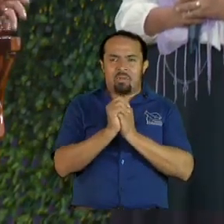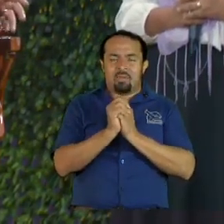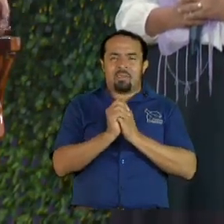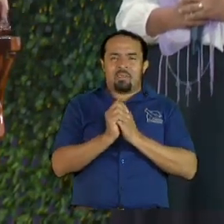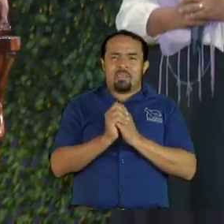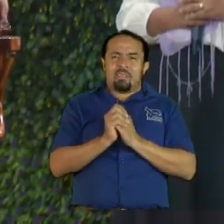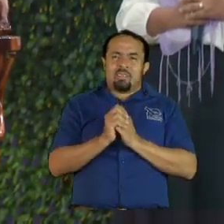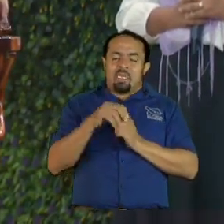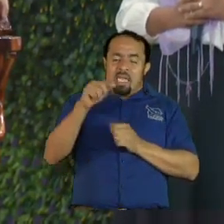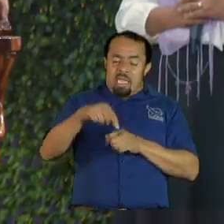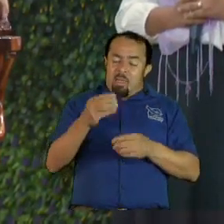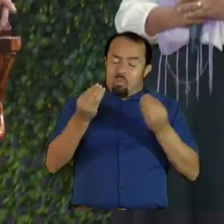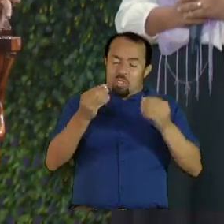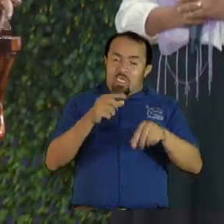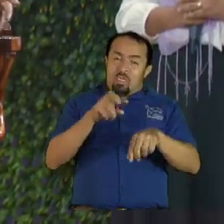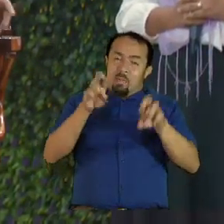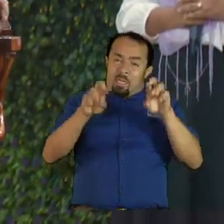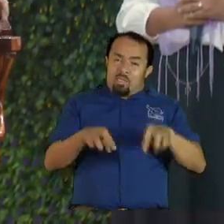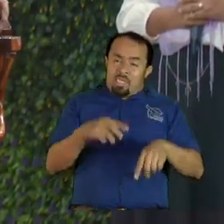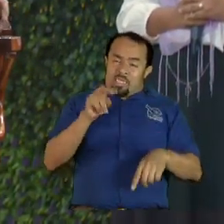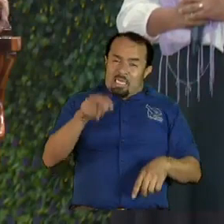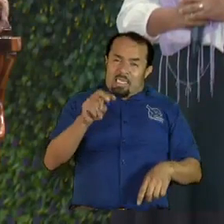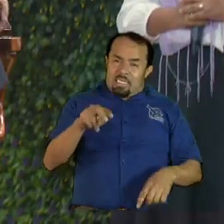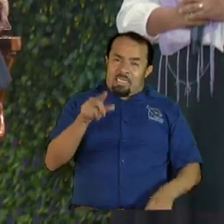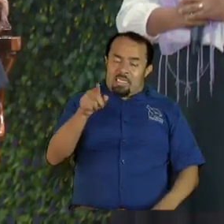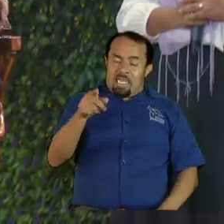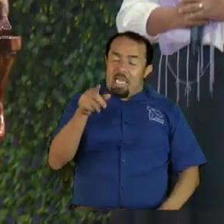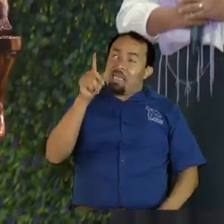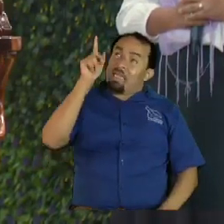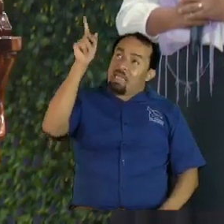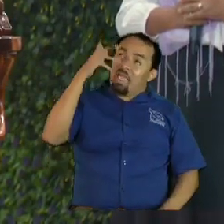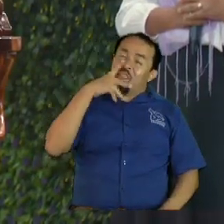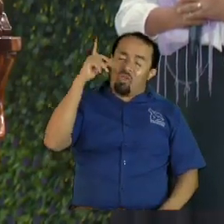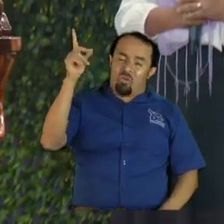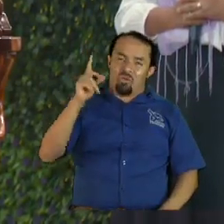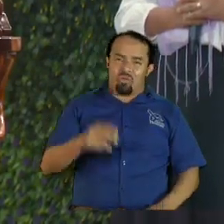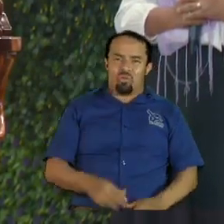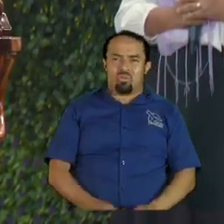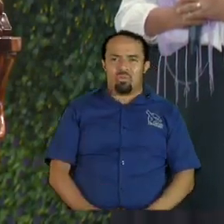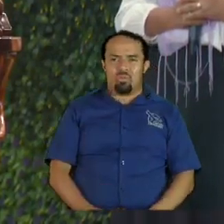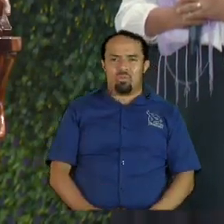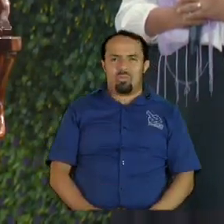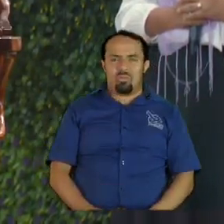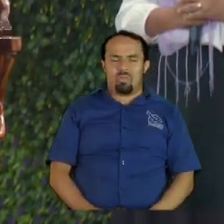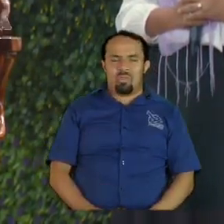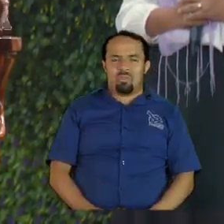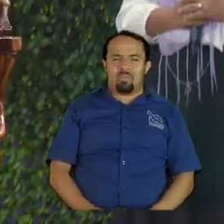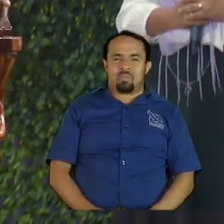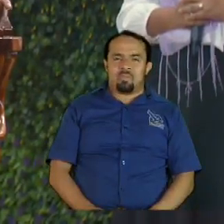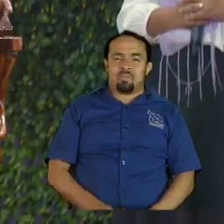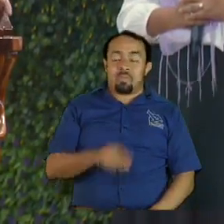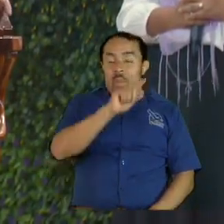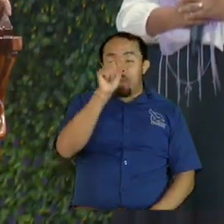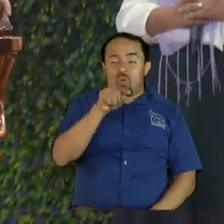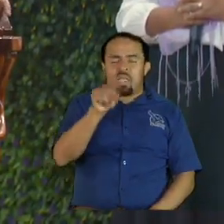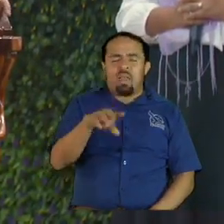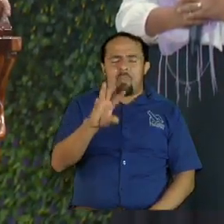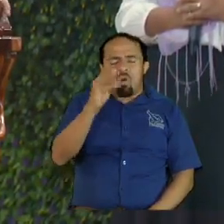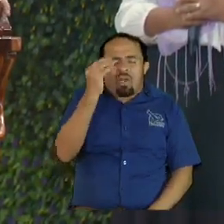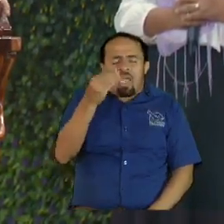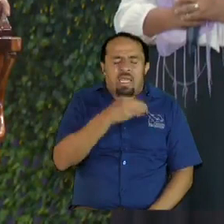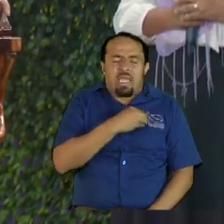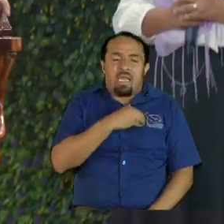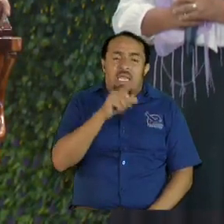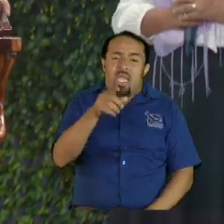necesita que vienen, háblenles, pregúnteles cuál es su situación por la cual ellos quieren que se ore. Aquellos que